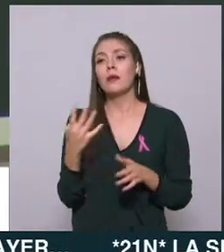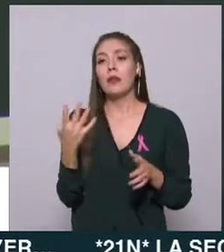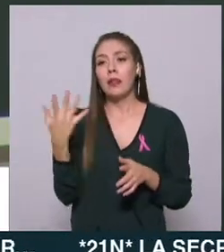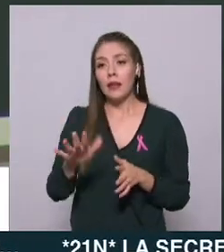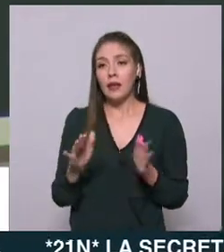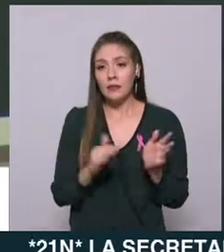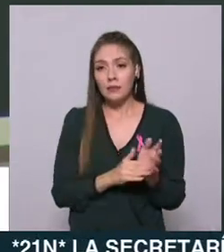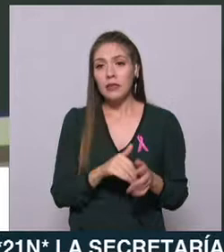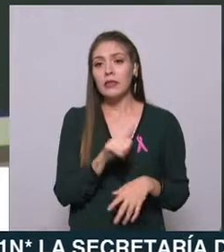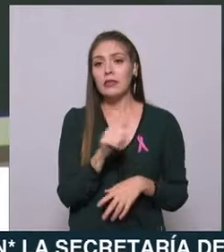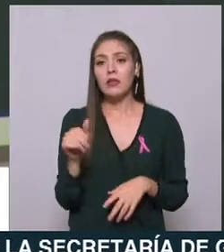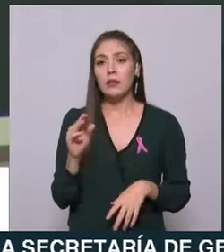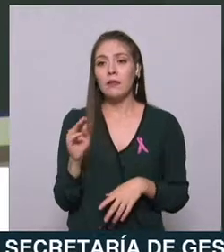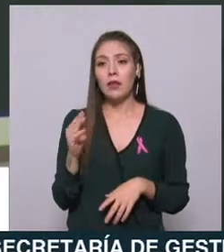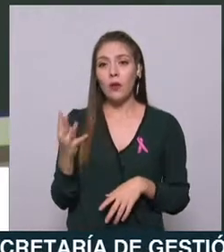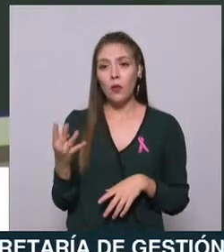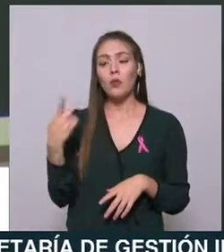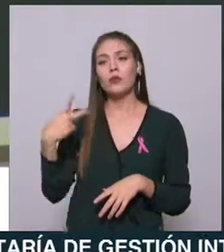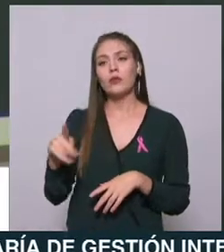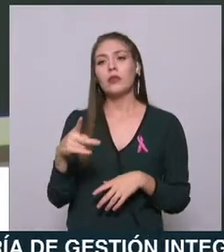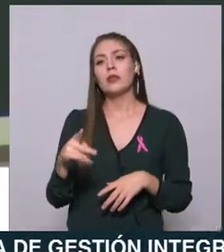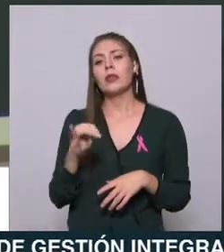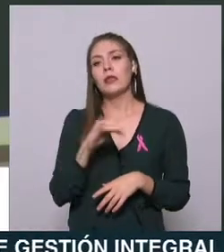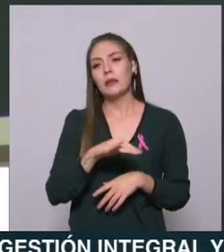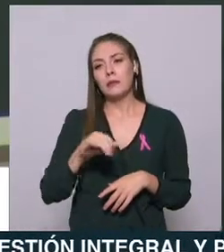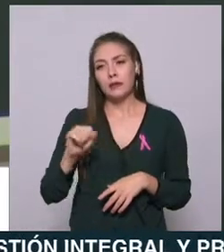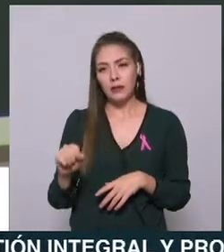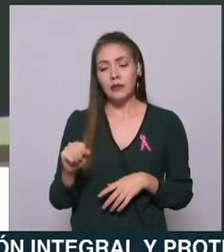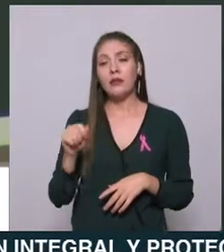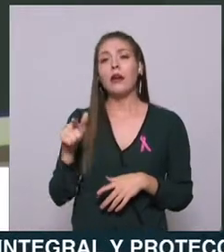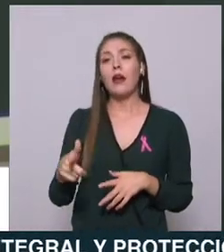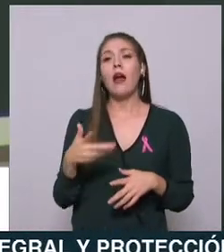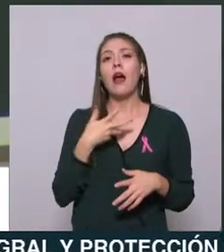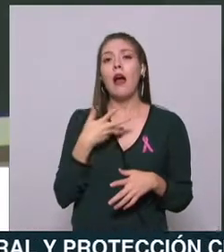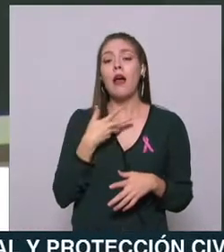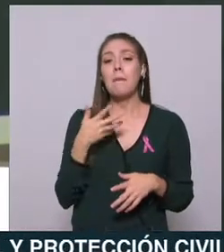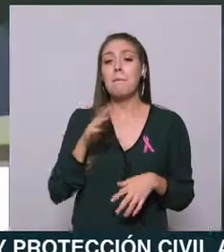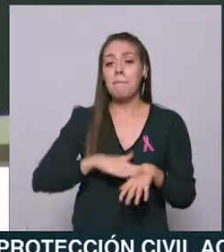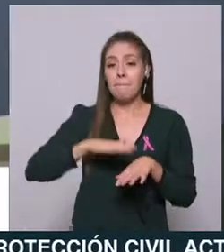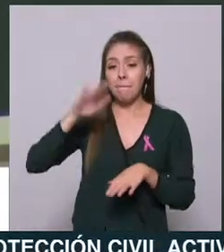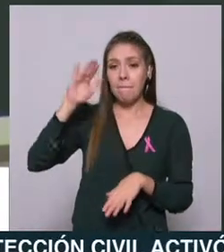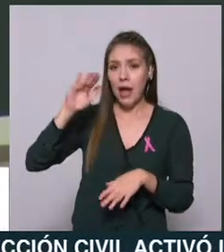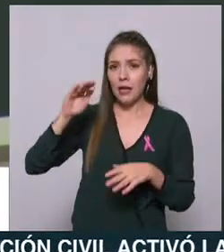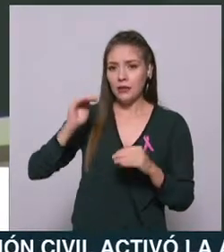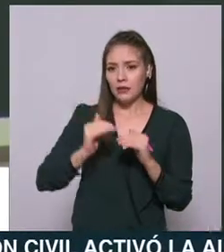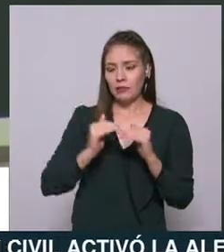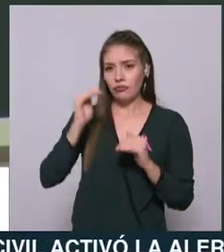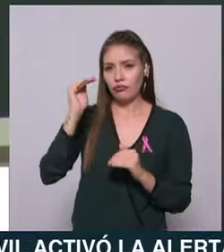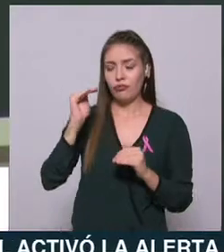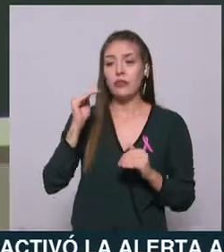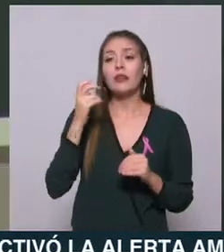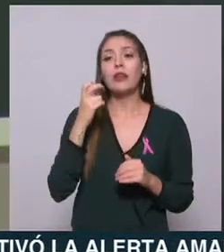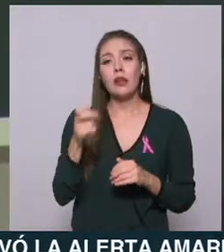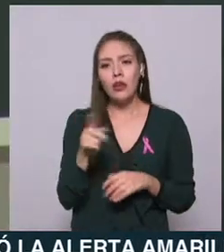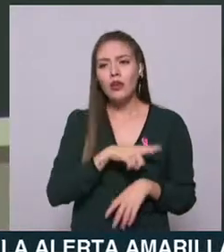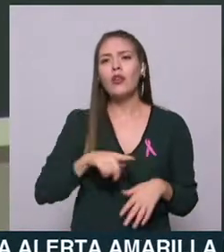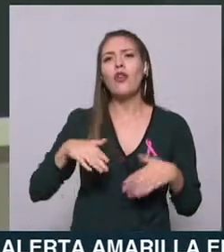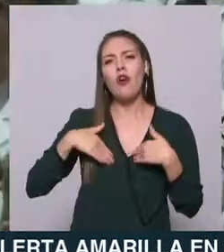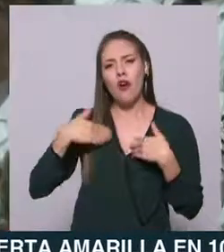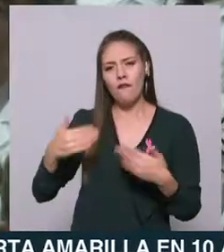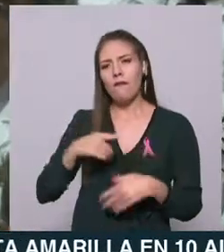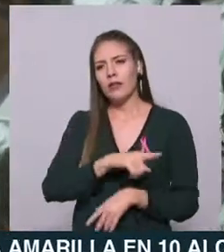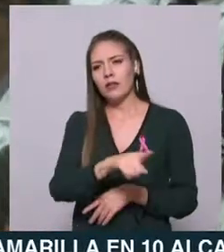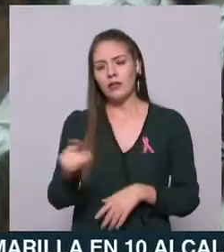10,794 son del Seguro Social. Son mucho más de la mitad. Ese es el tamaño de la confianza que les tenemos a